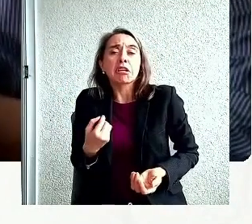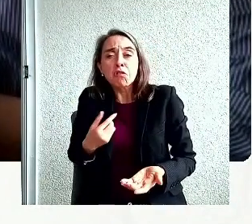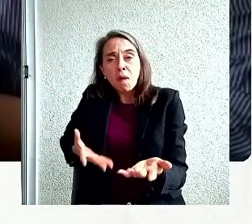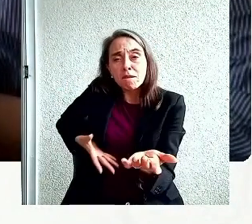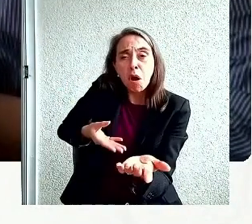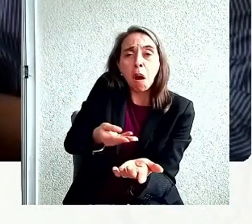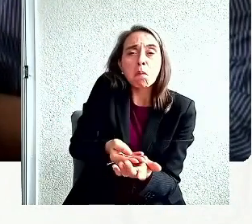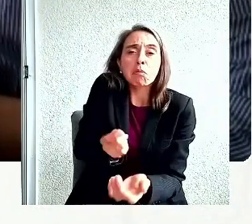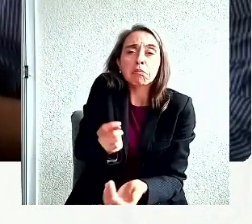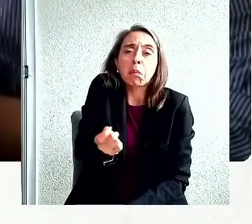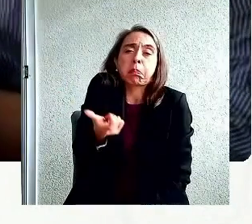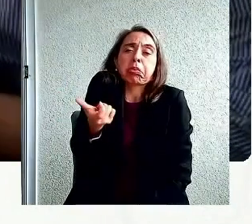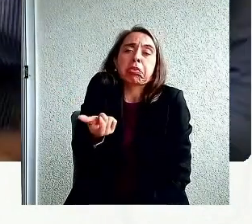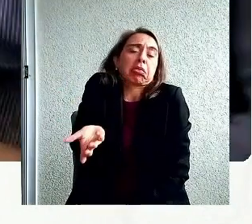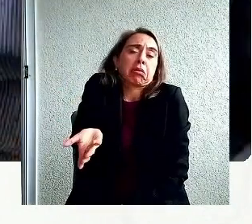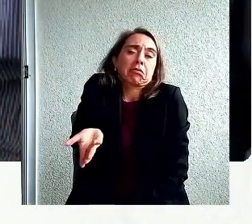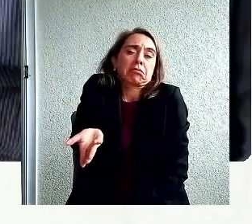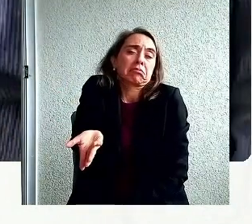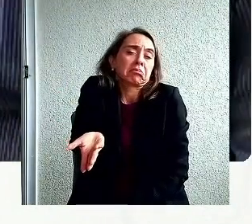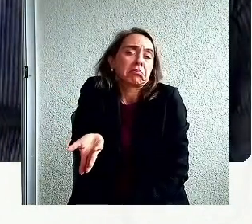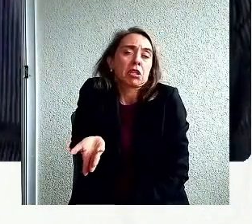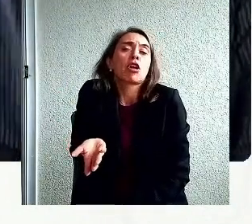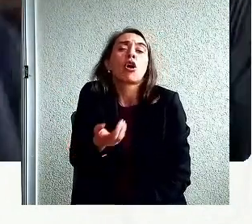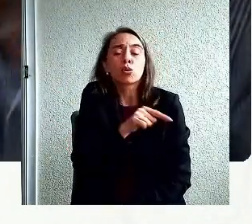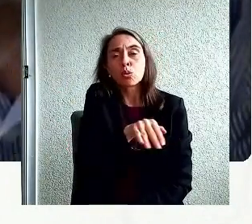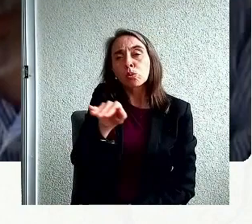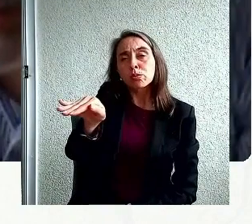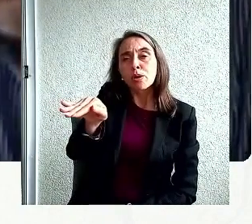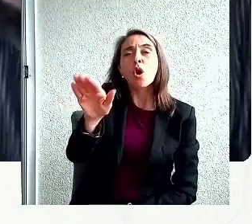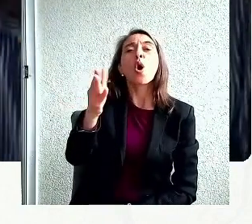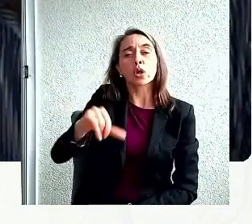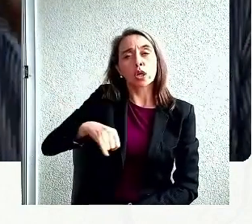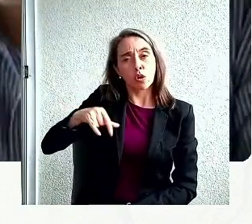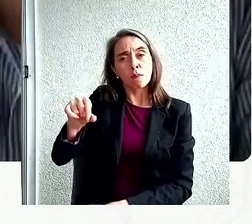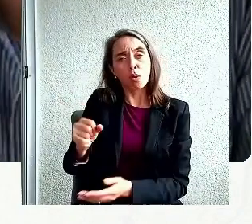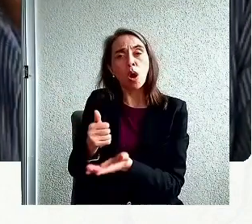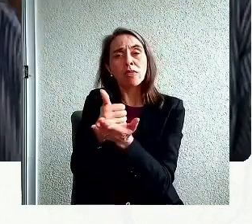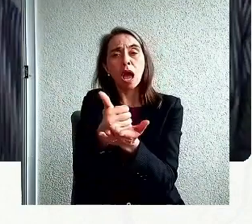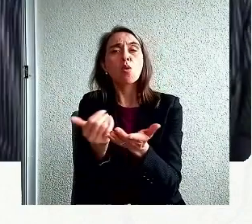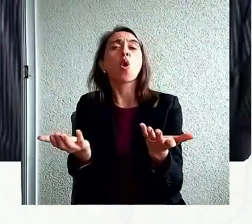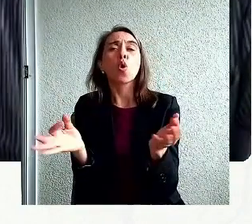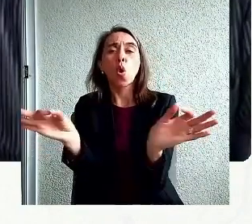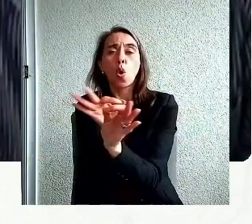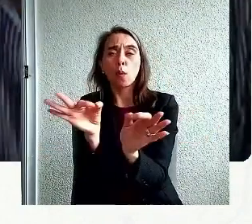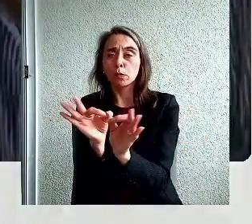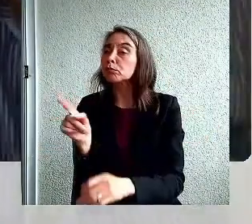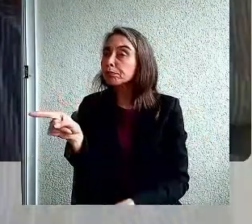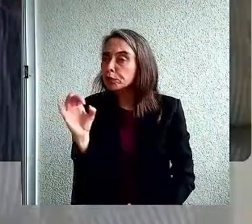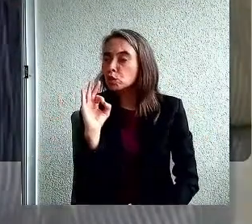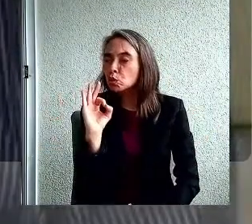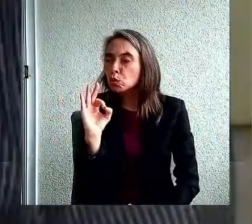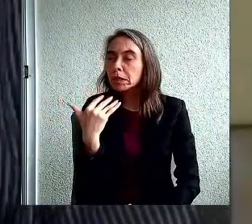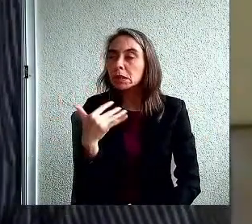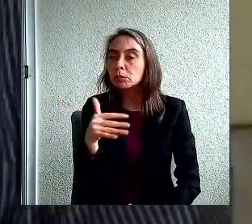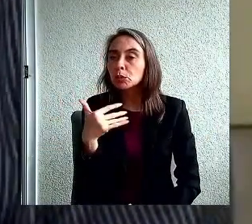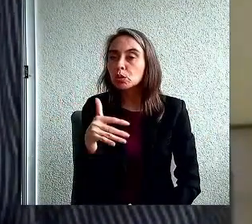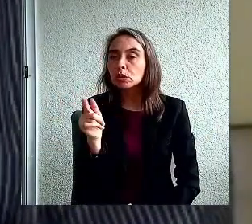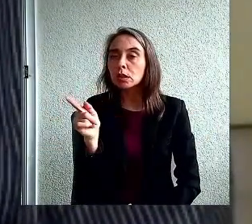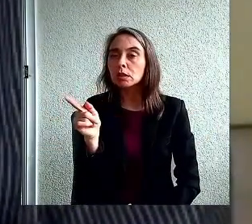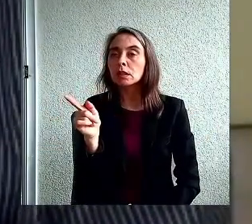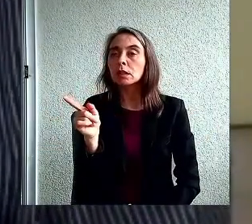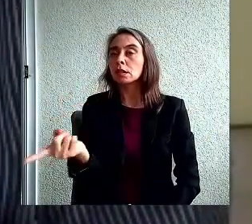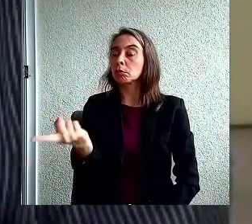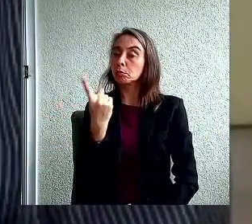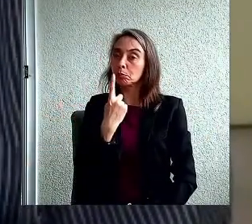Gracias, ya súper importante, Samir, esa pregunta. En el fondo, yo diría que son los jóvenes los que están empujando el